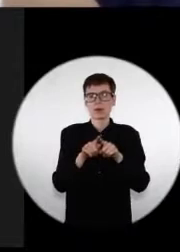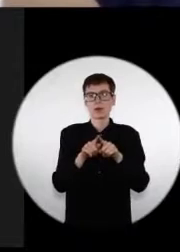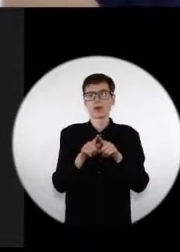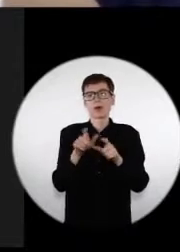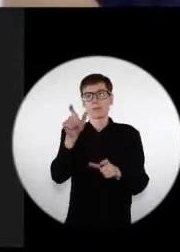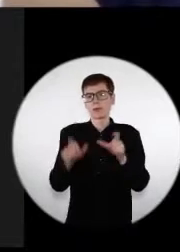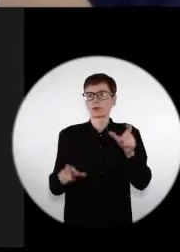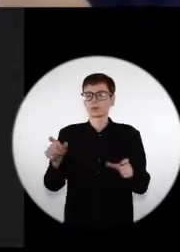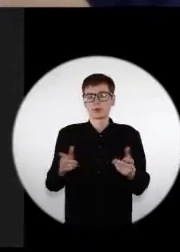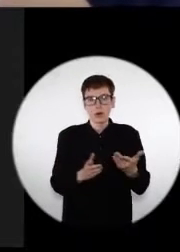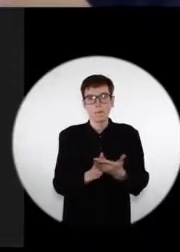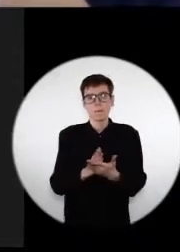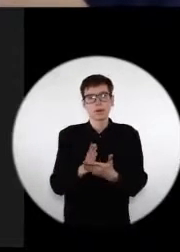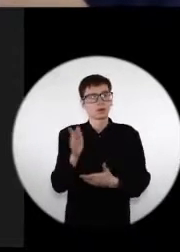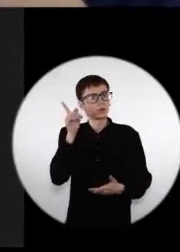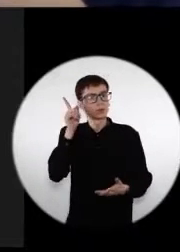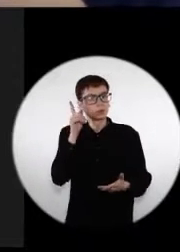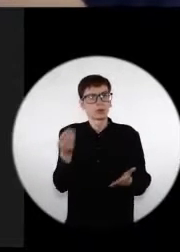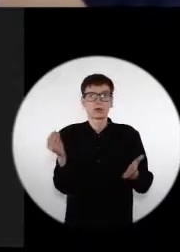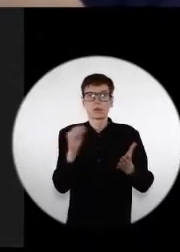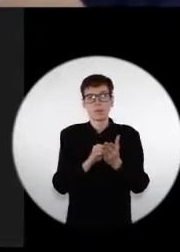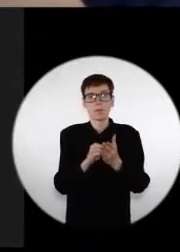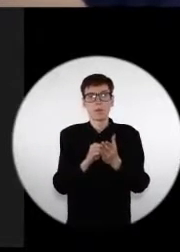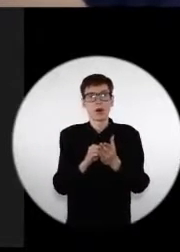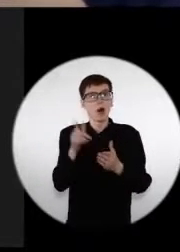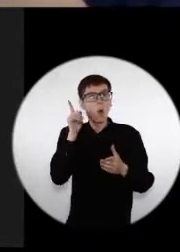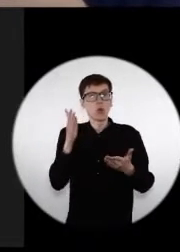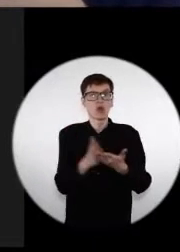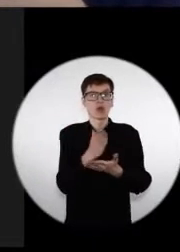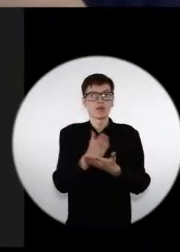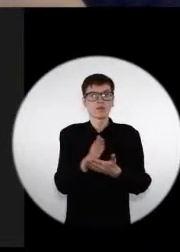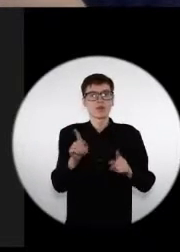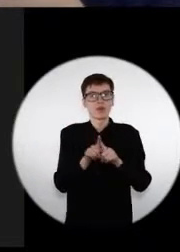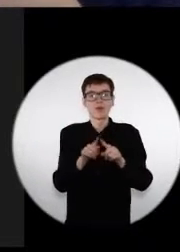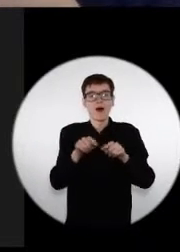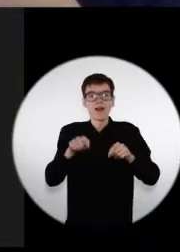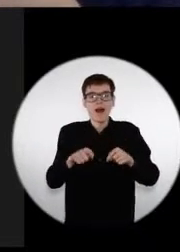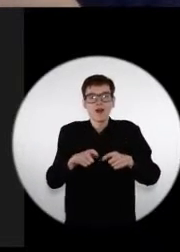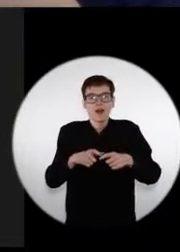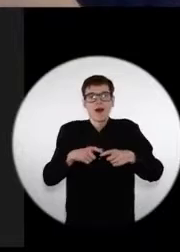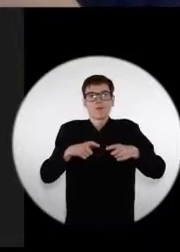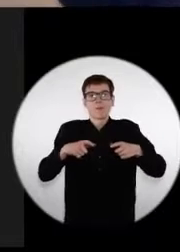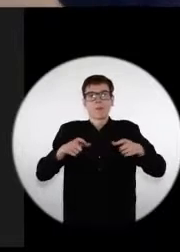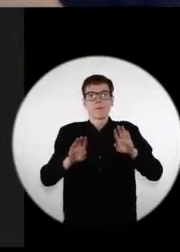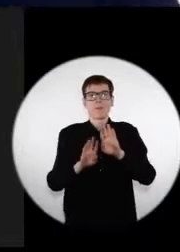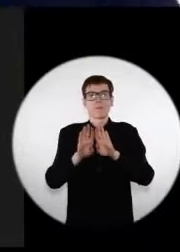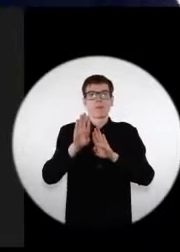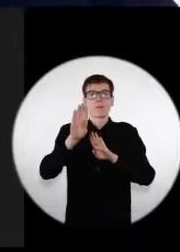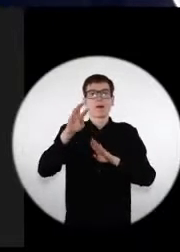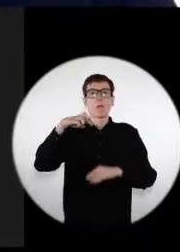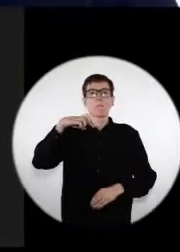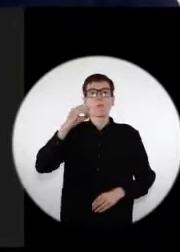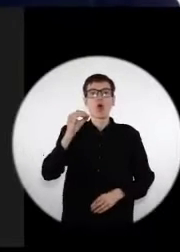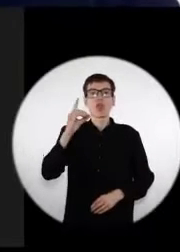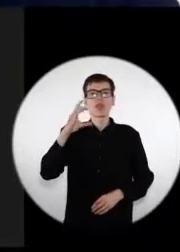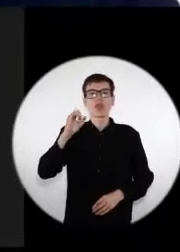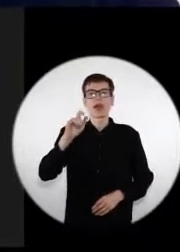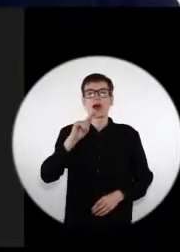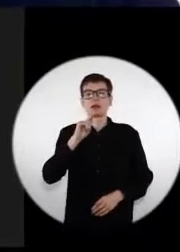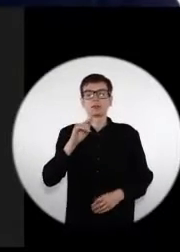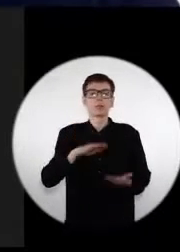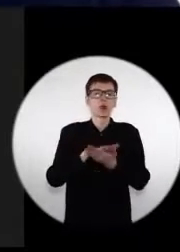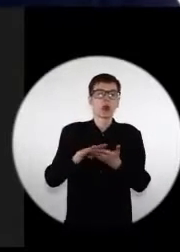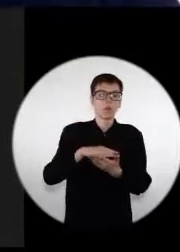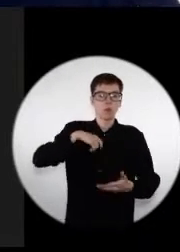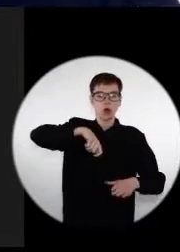pandemia hubo como una pequeña como la gente empezó a escuchar más audiolibros sobre todo porque